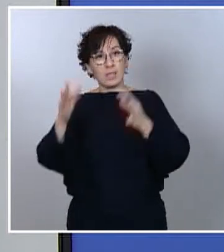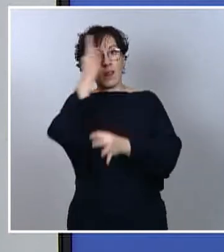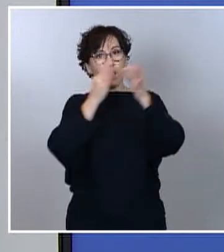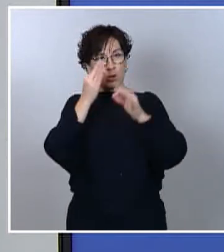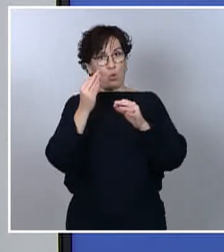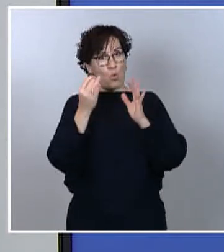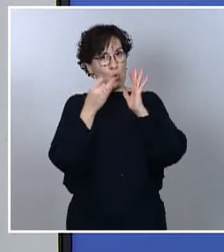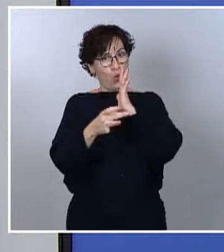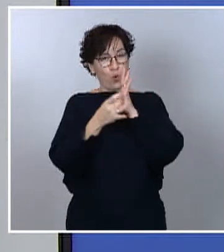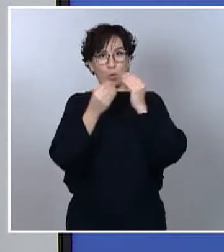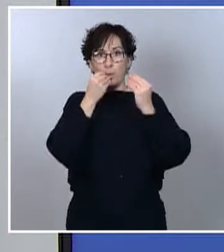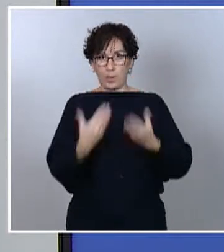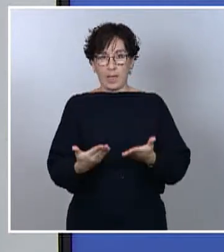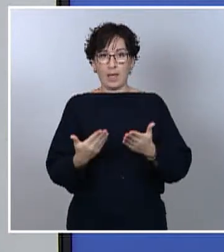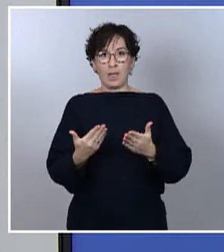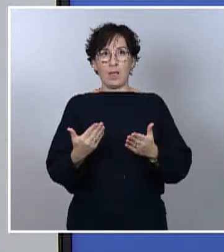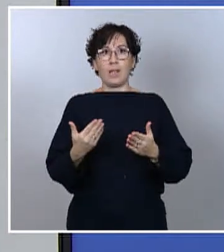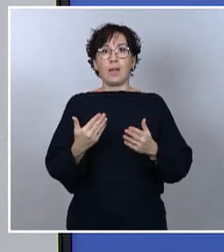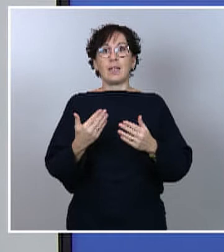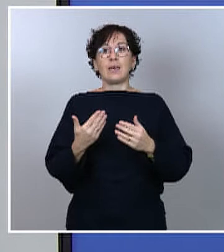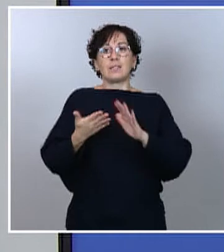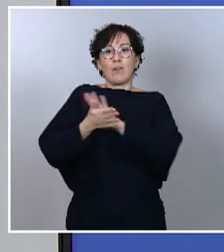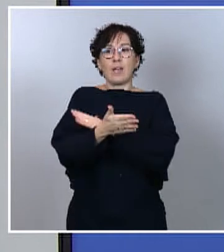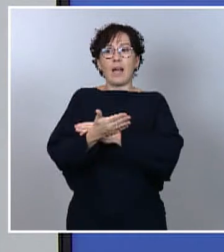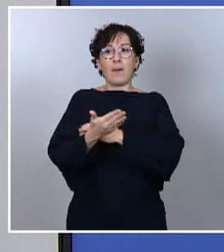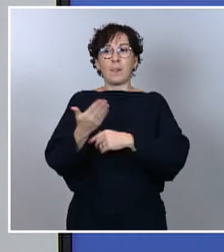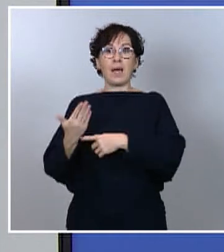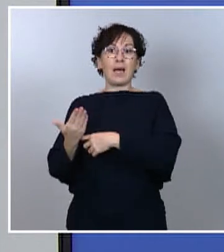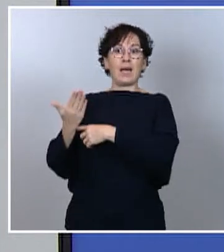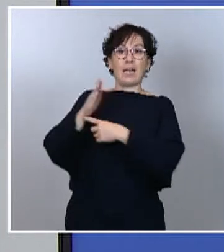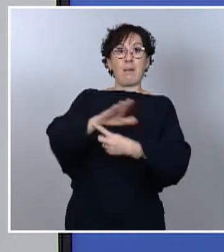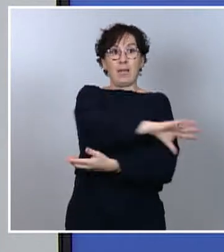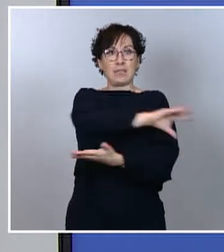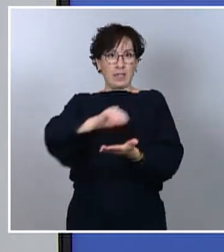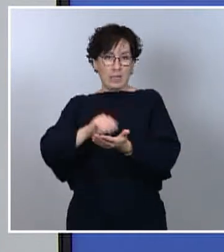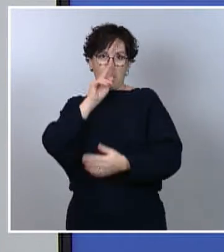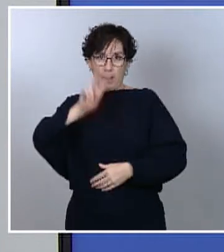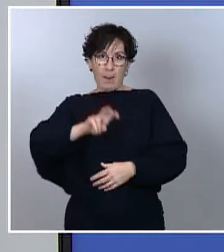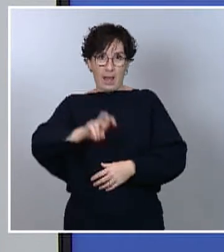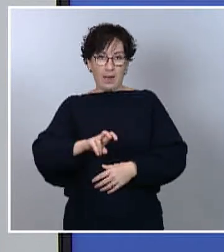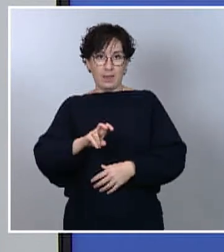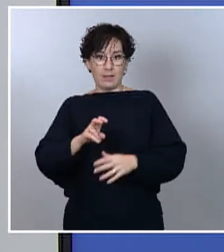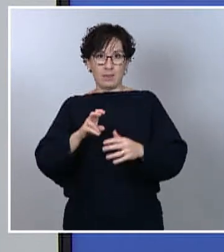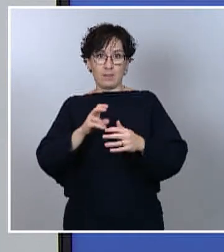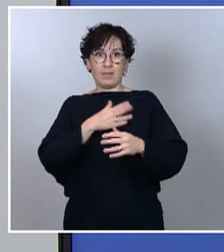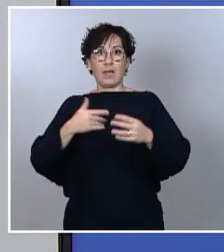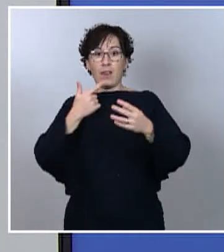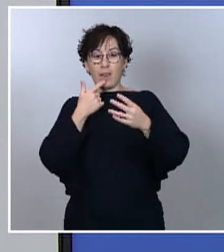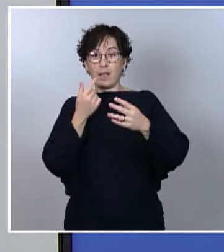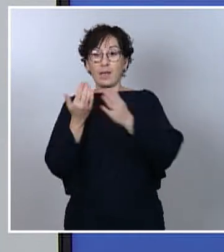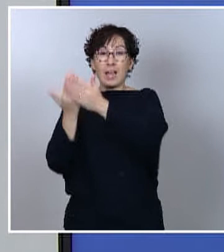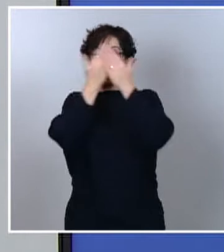la representatividad del estudio. Es, en todo caso, muy superior a la participación de estudios